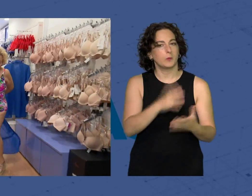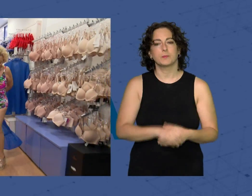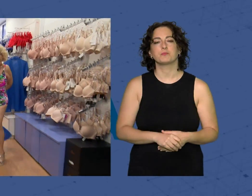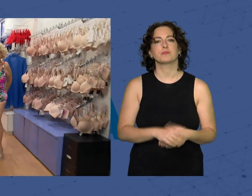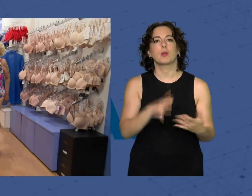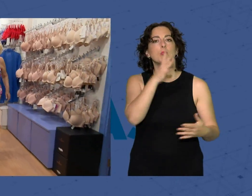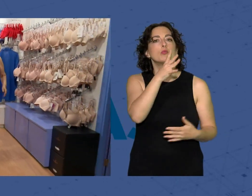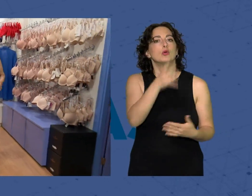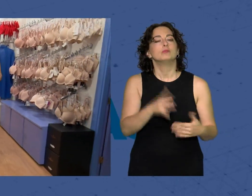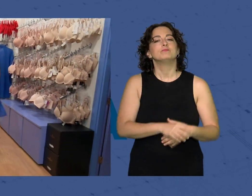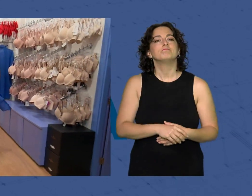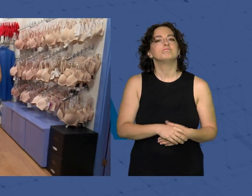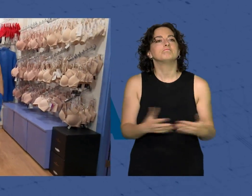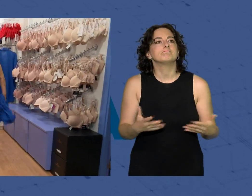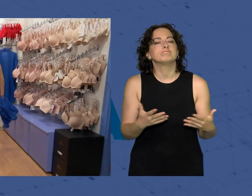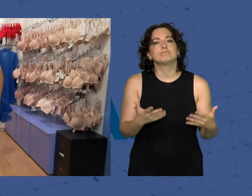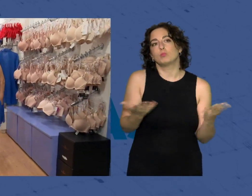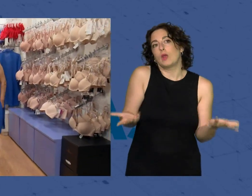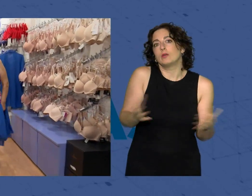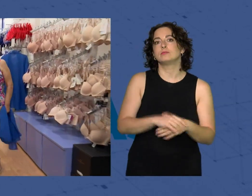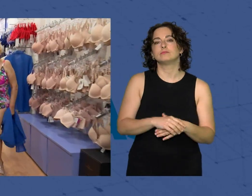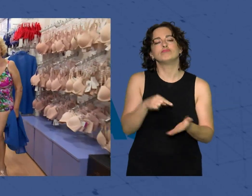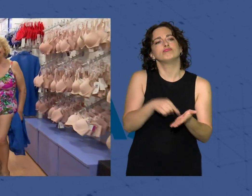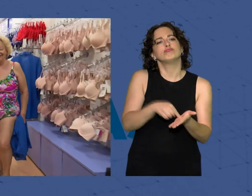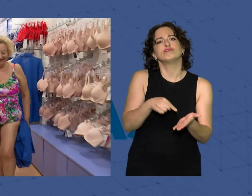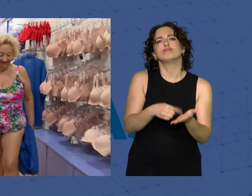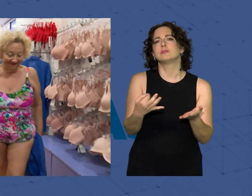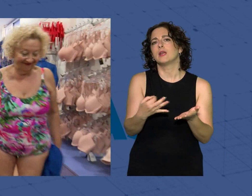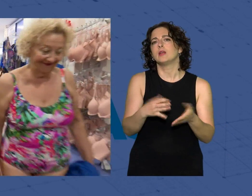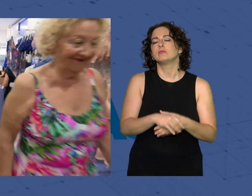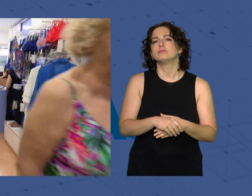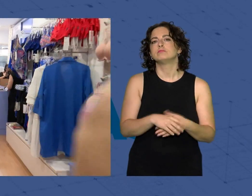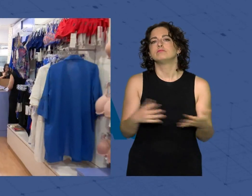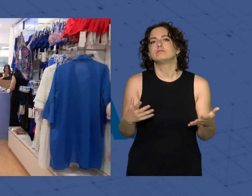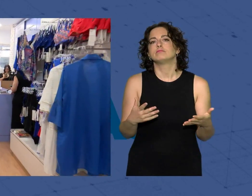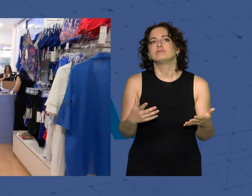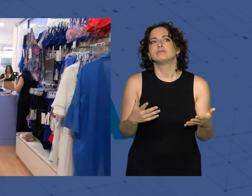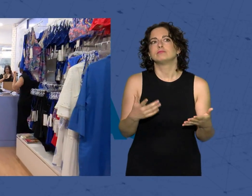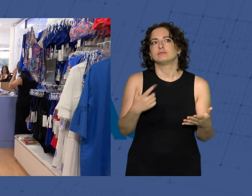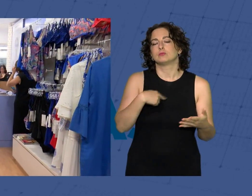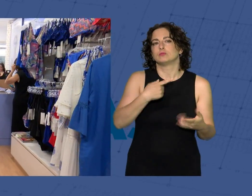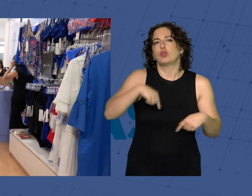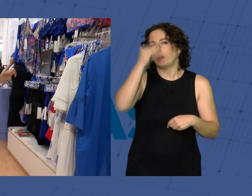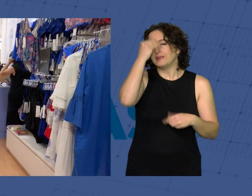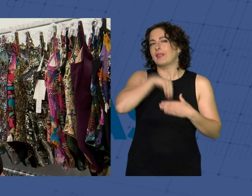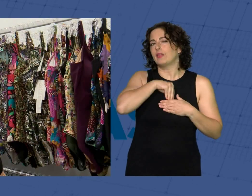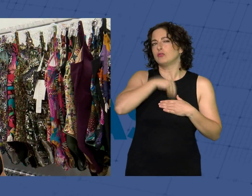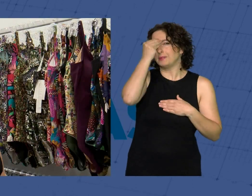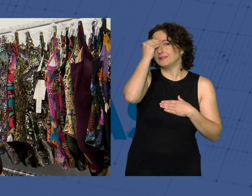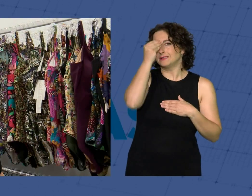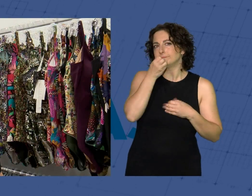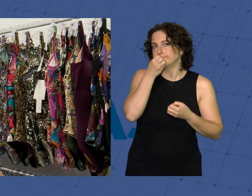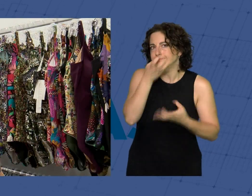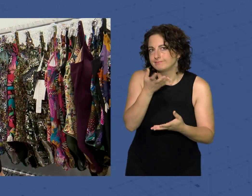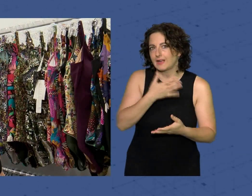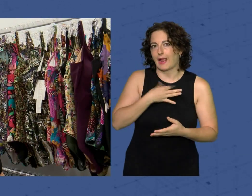porque bueno, pues reivindica un poco lo que piensas interiormente y muchas veces no